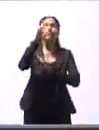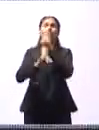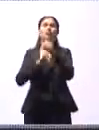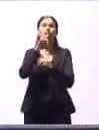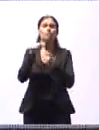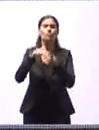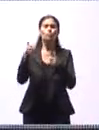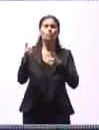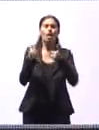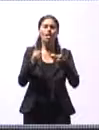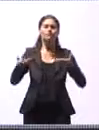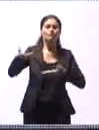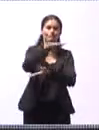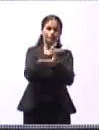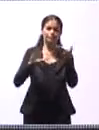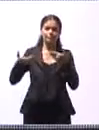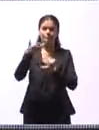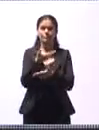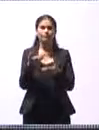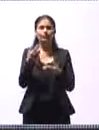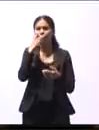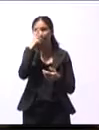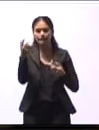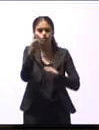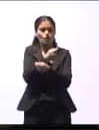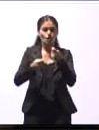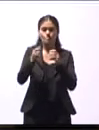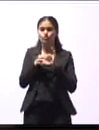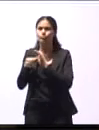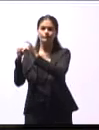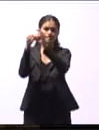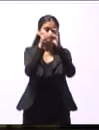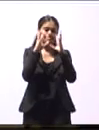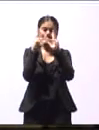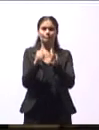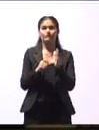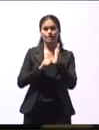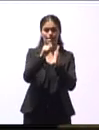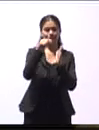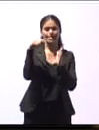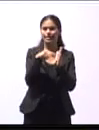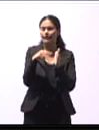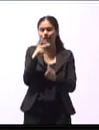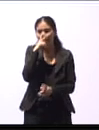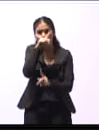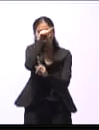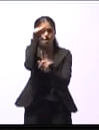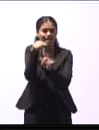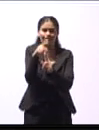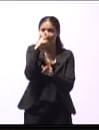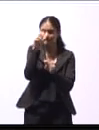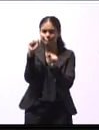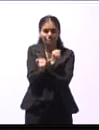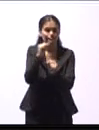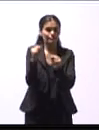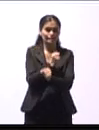el desarrollo de un espacio común, sobre todo para el e-commerce y un mercado único digital en América Latina y el Caribe. Ese es el nivel de ambición al que CAF quiere